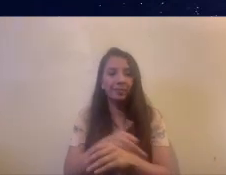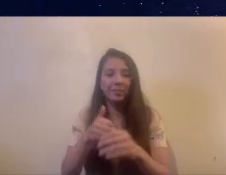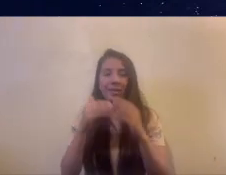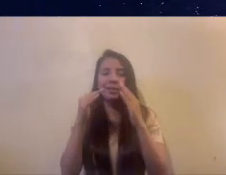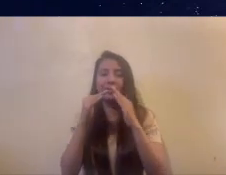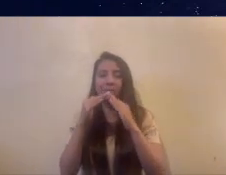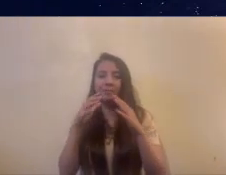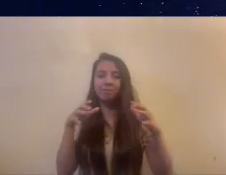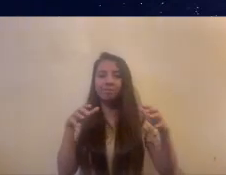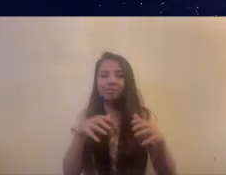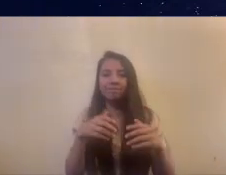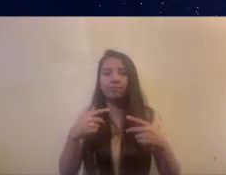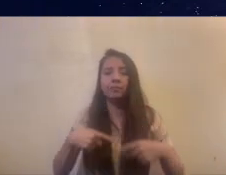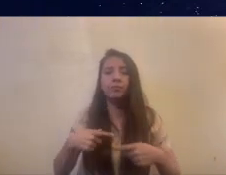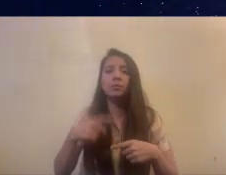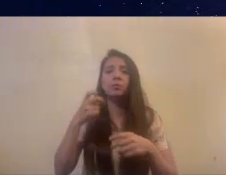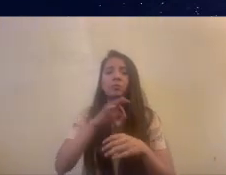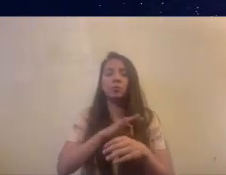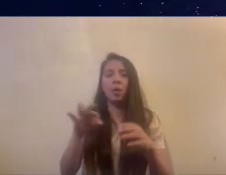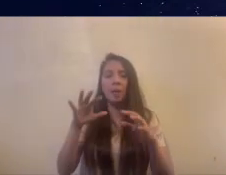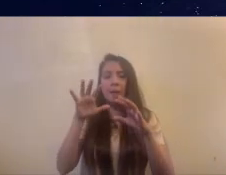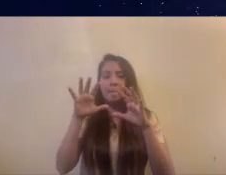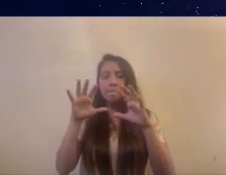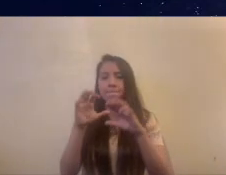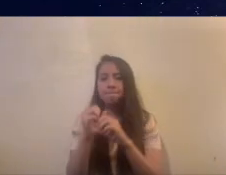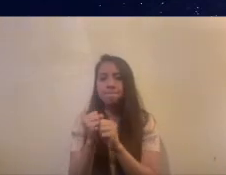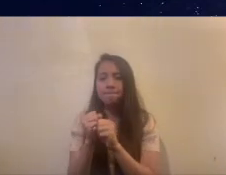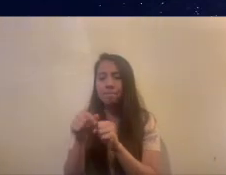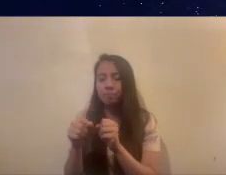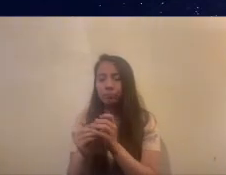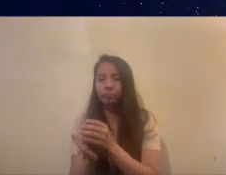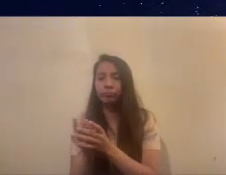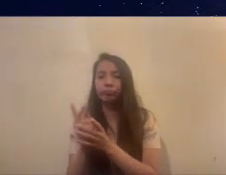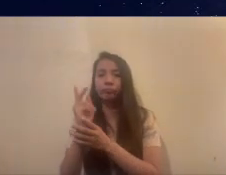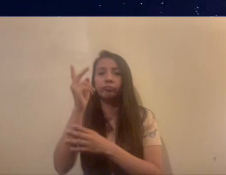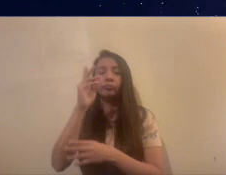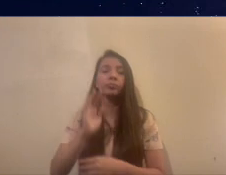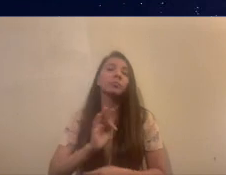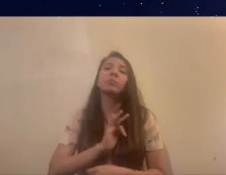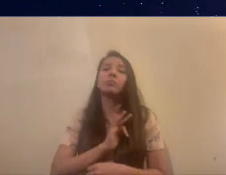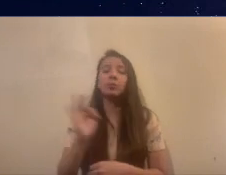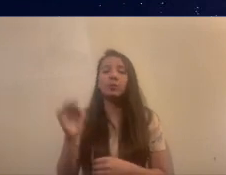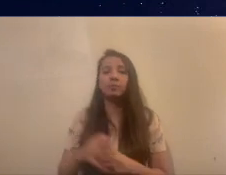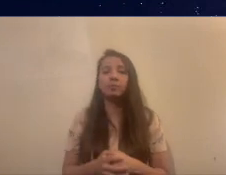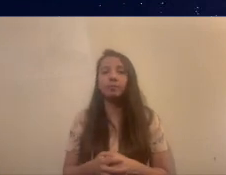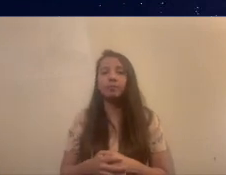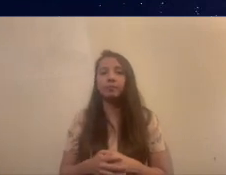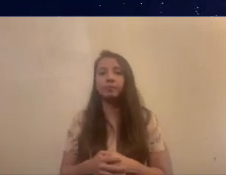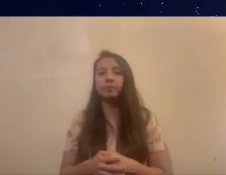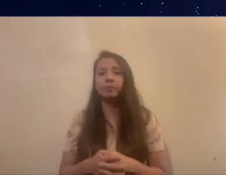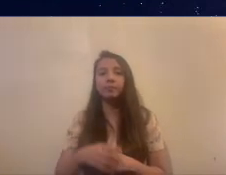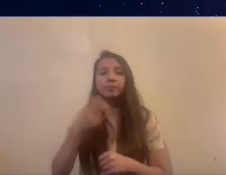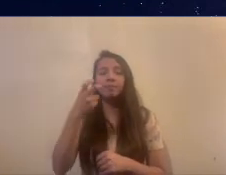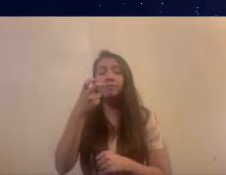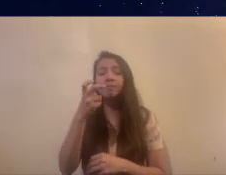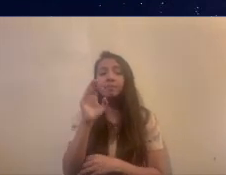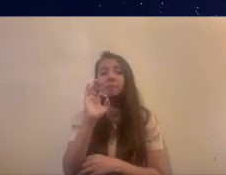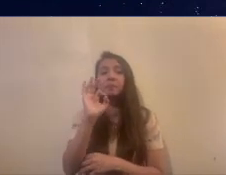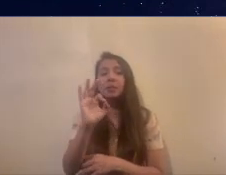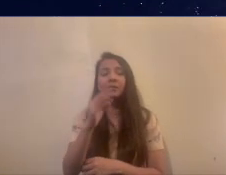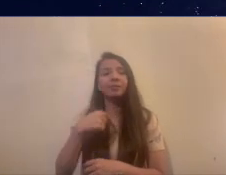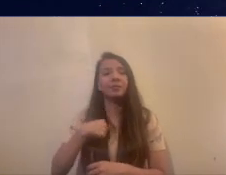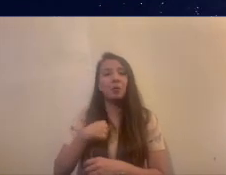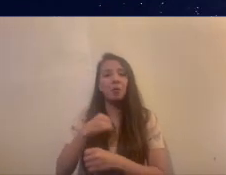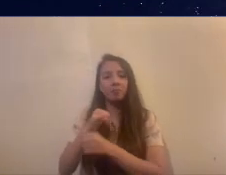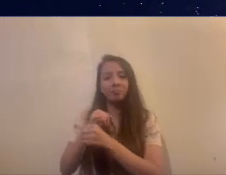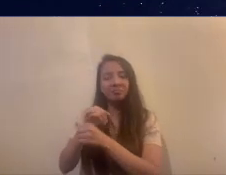crecer a baja presión y por qué existen esos límites, ¿sí? Justo me venía como anillo al